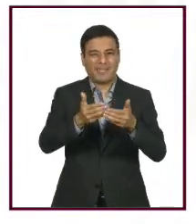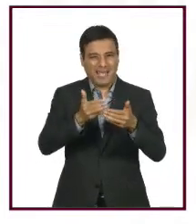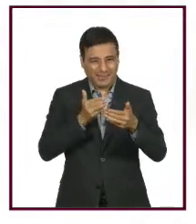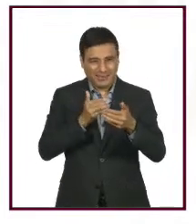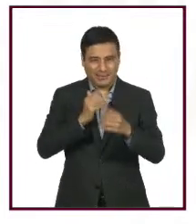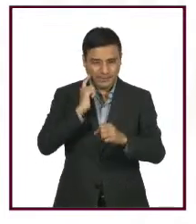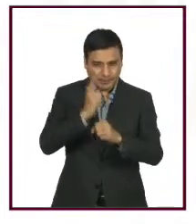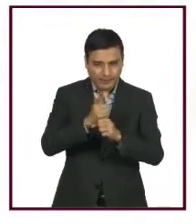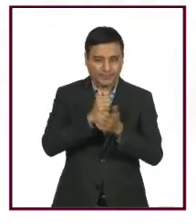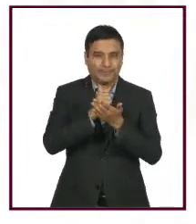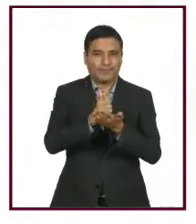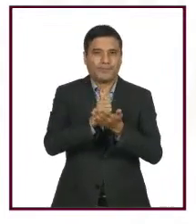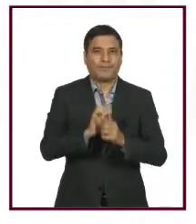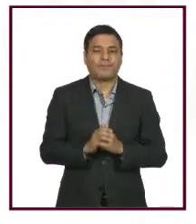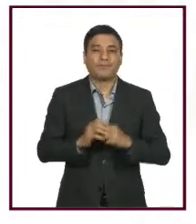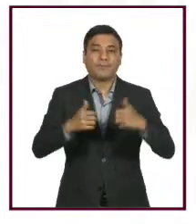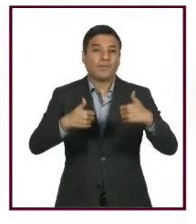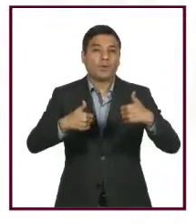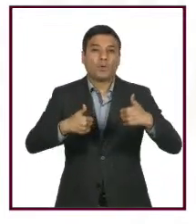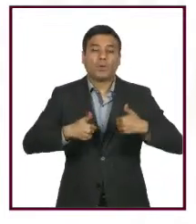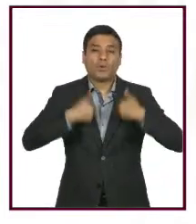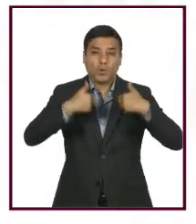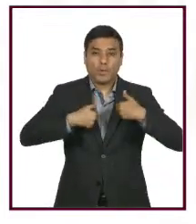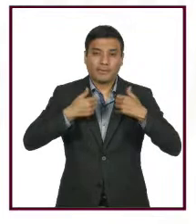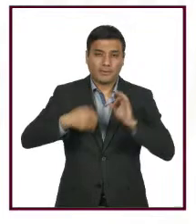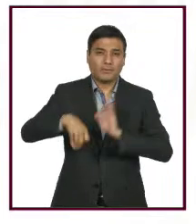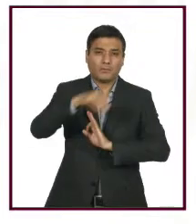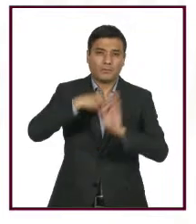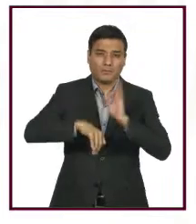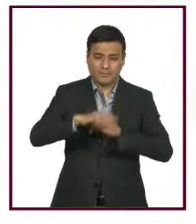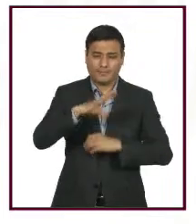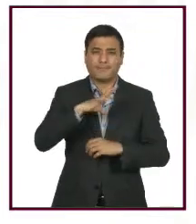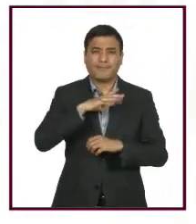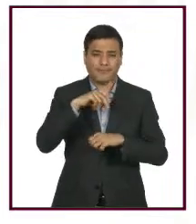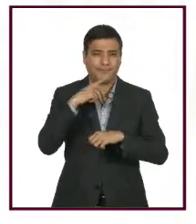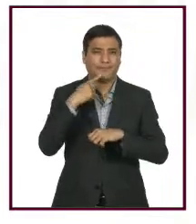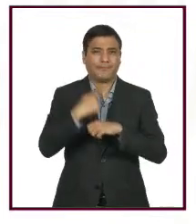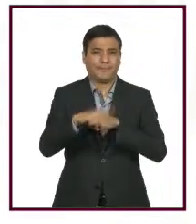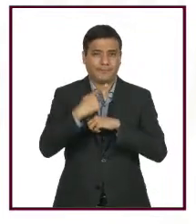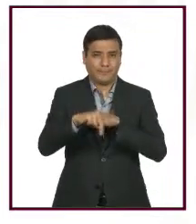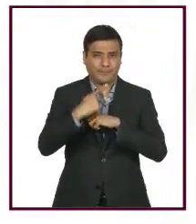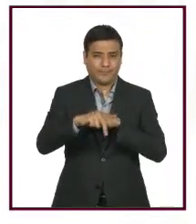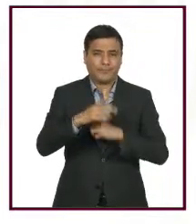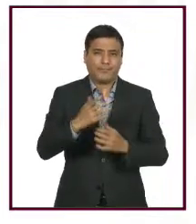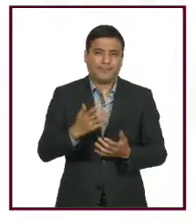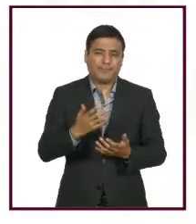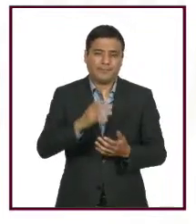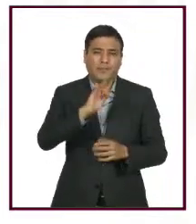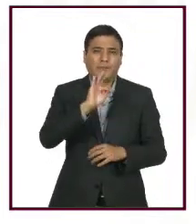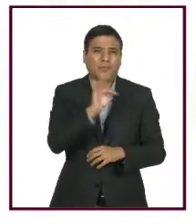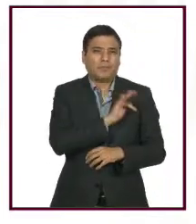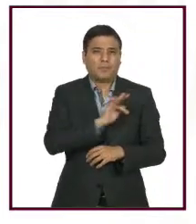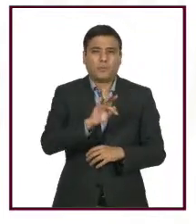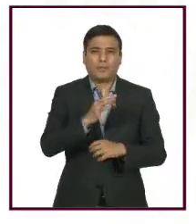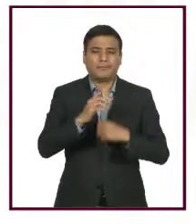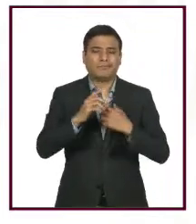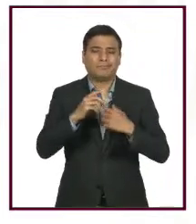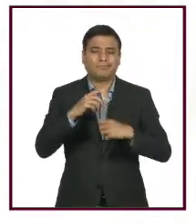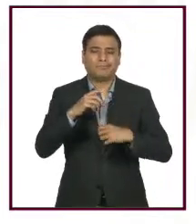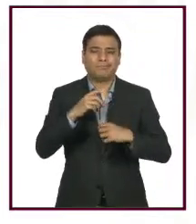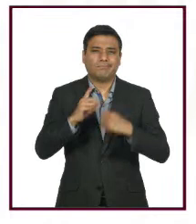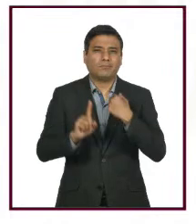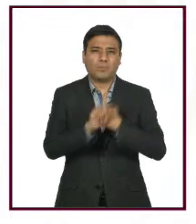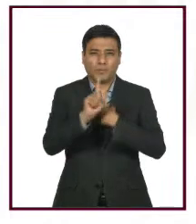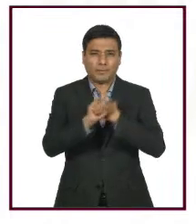la adolescencia es un factor de riesgo importante a nivel neurobiológico, el cual pues implica